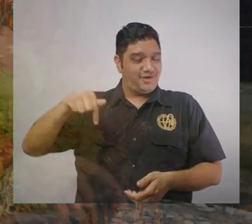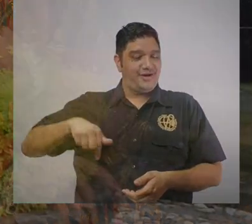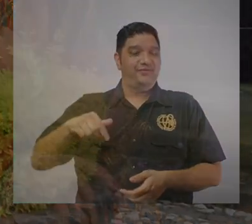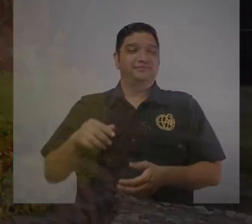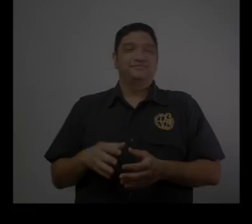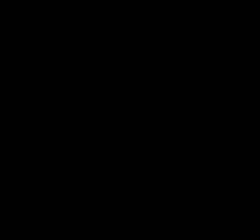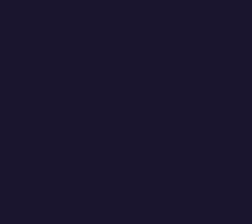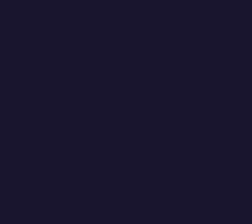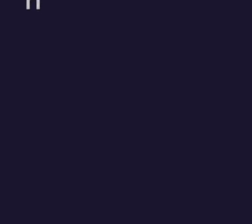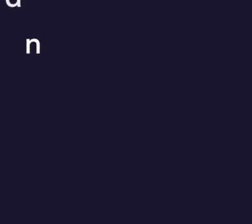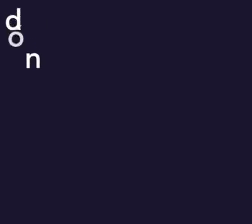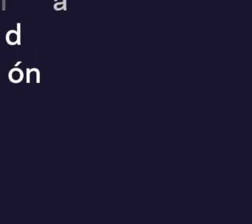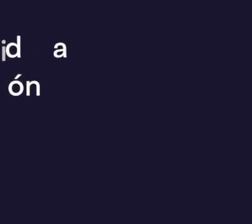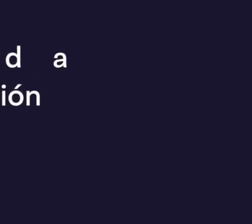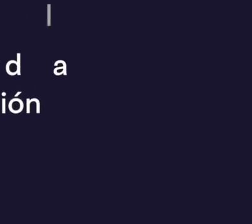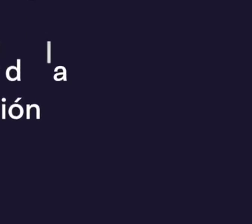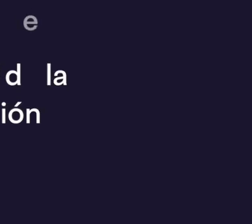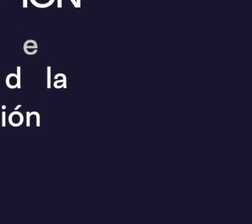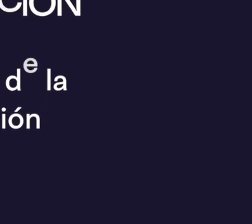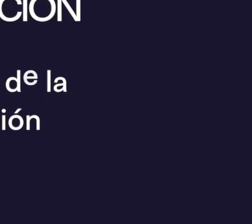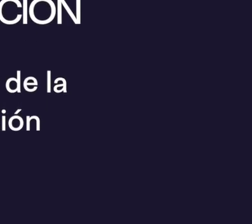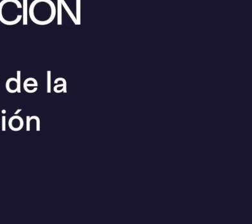asentamiento.